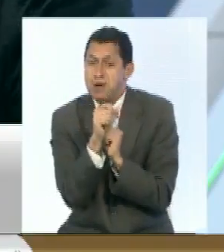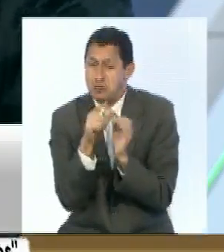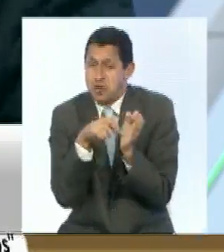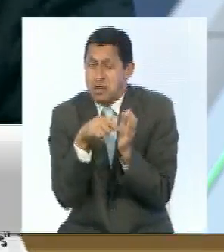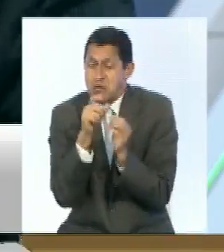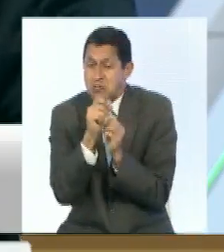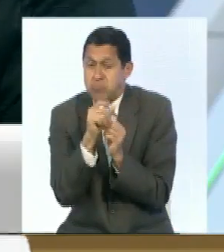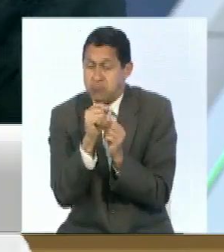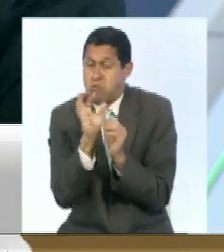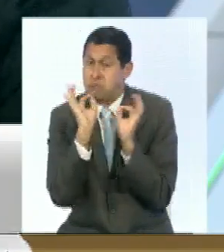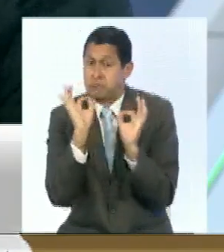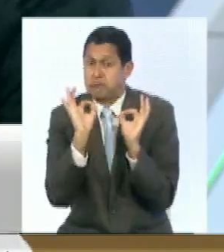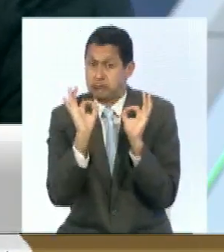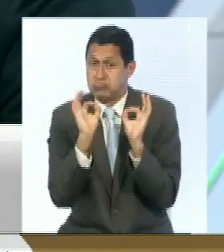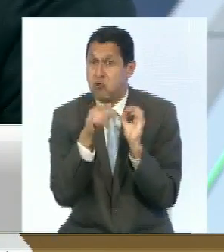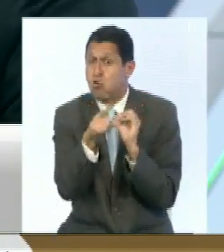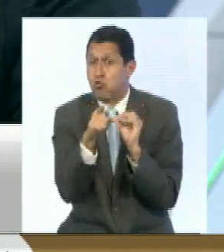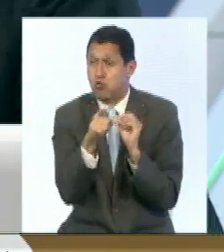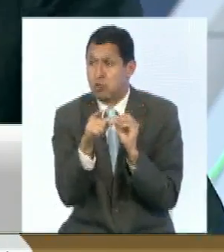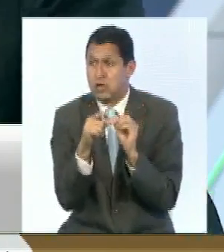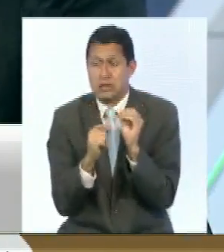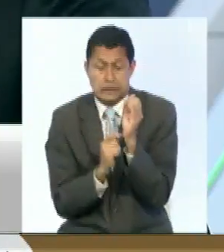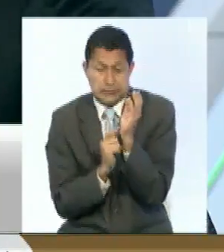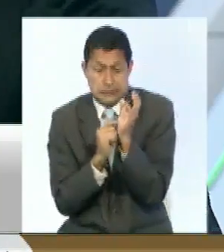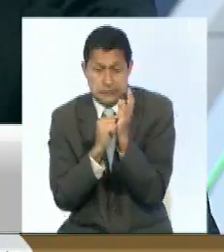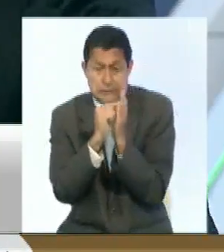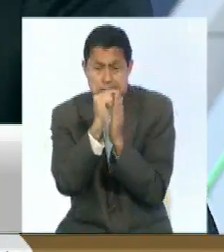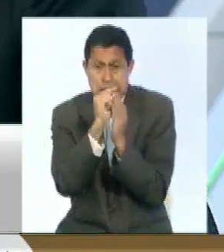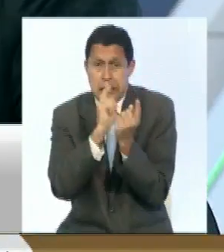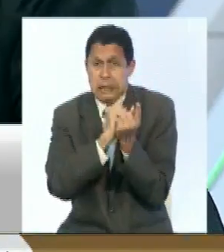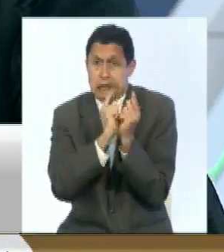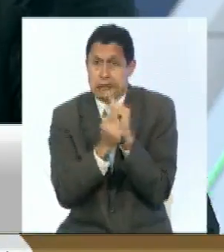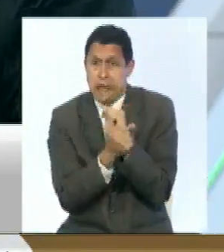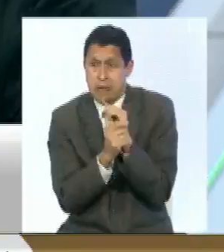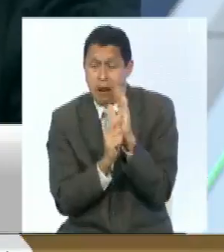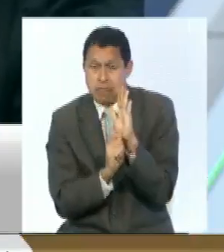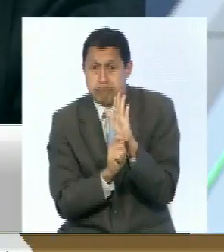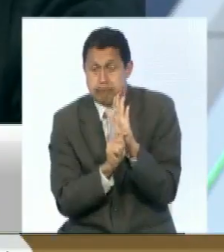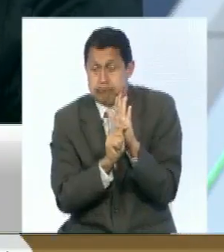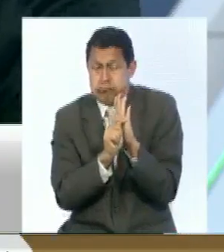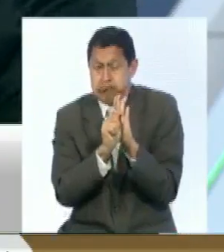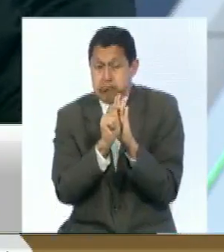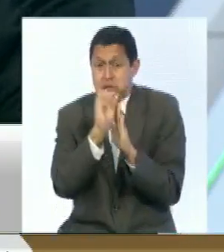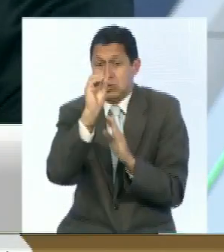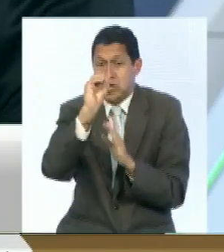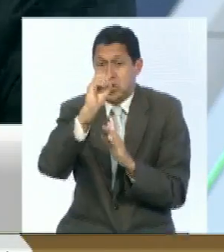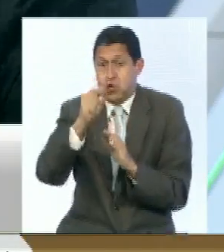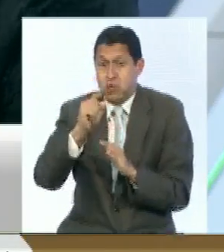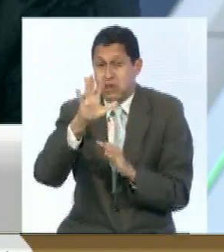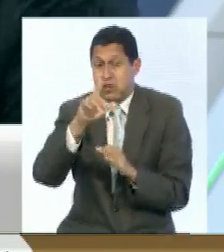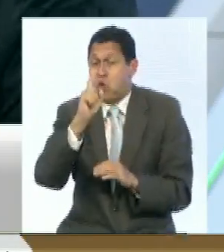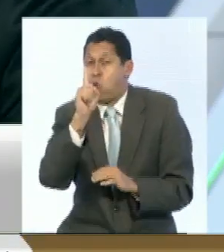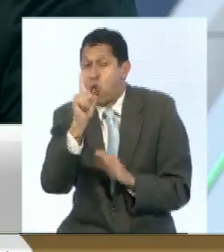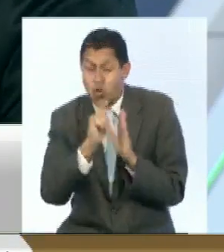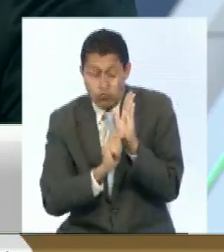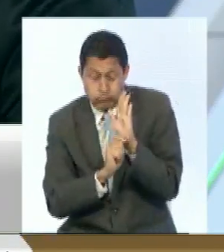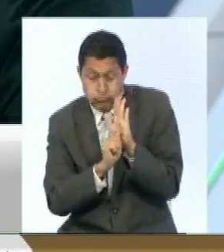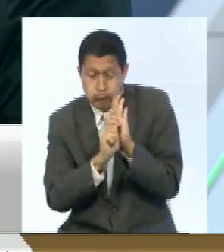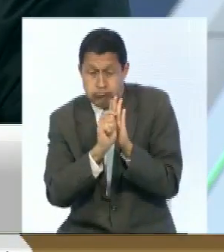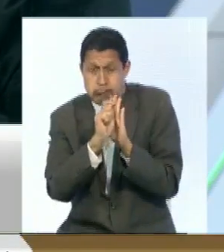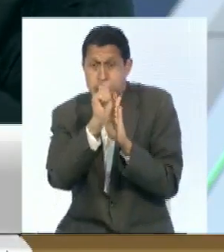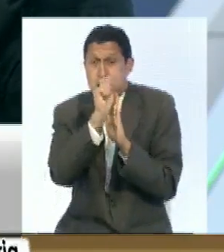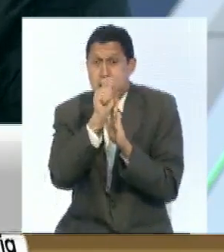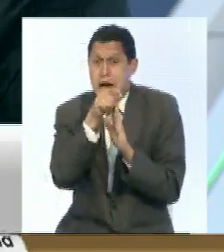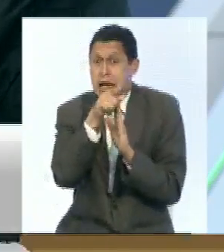es la ideal cuando te tiene un varicocele esta temperatura cambia aumenta de 0.5 a 1 solamente esa pequeña variación